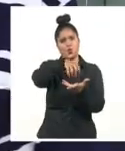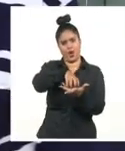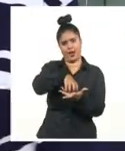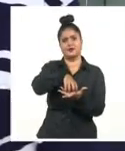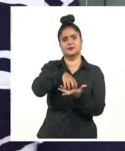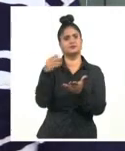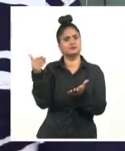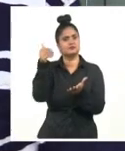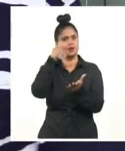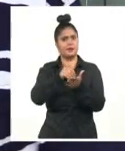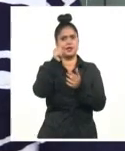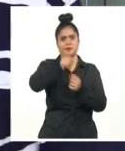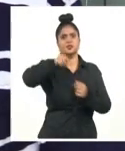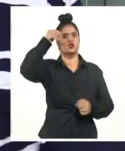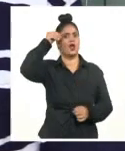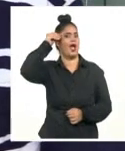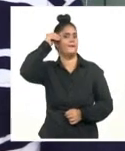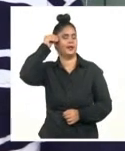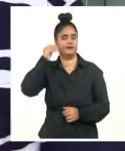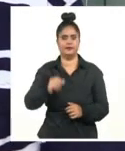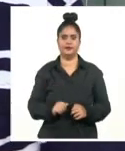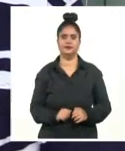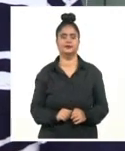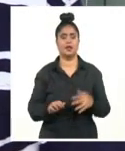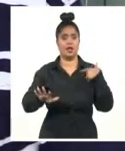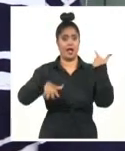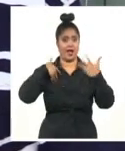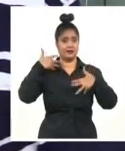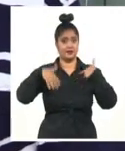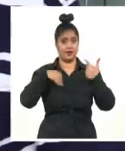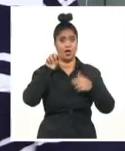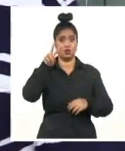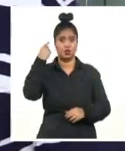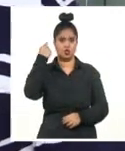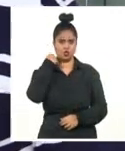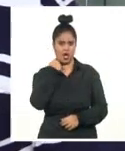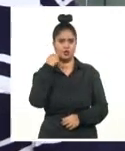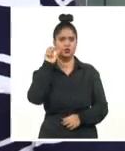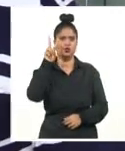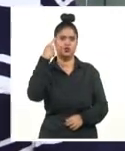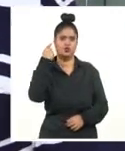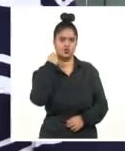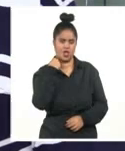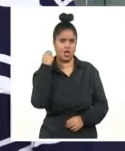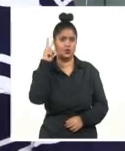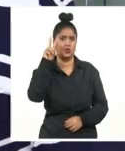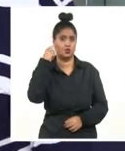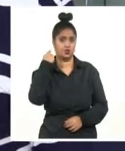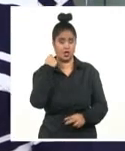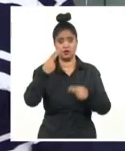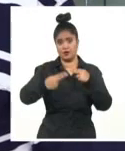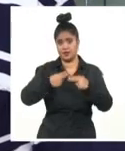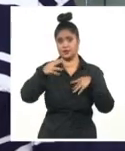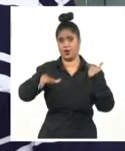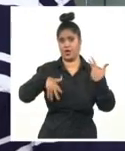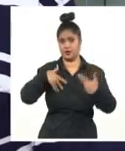nosotros hacemos, por ejemplo, una actividad cada dos años, que es el Canariwán, que es un festival de la fiesta del tabaco muy